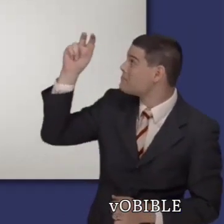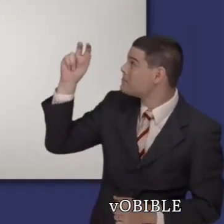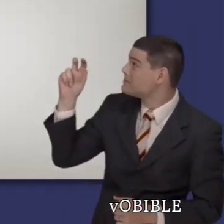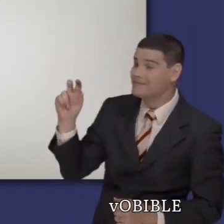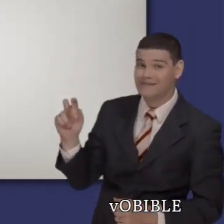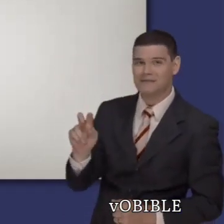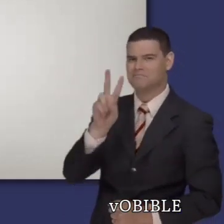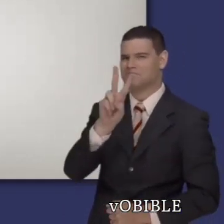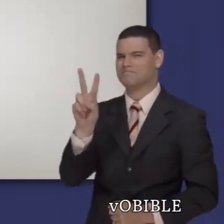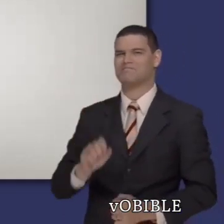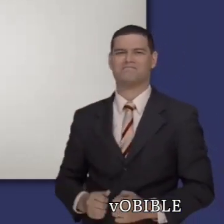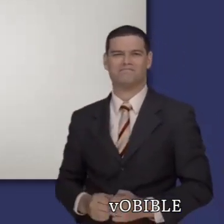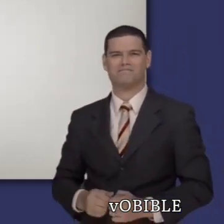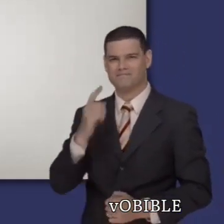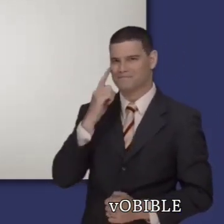16 visiones.